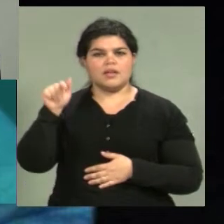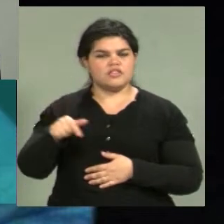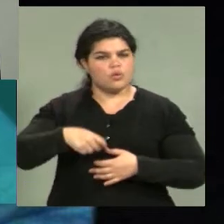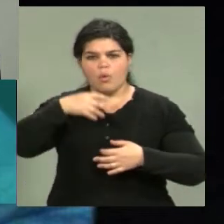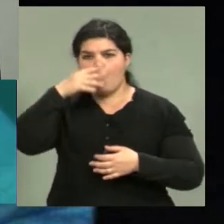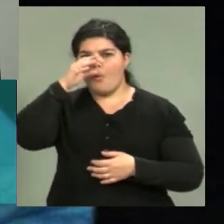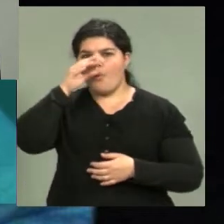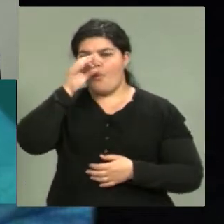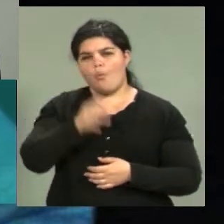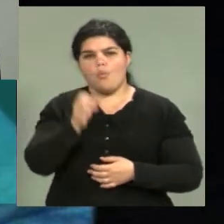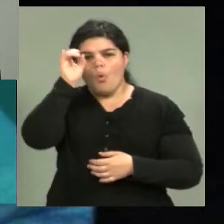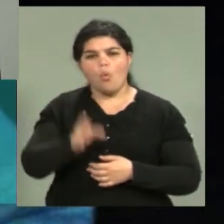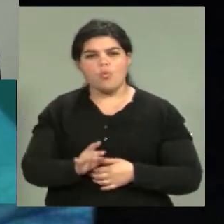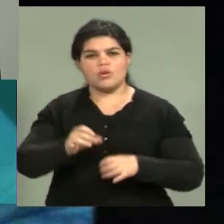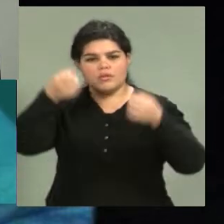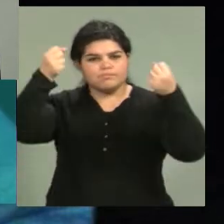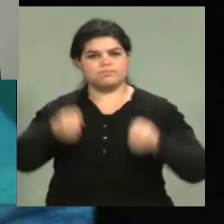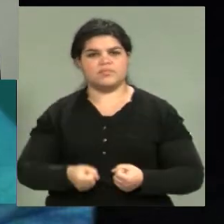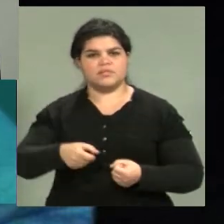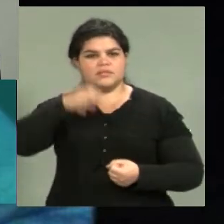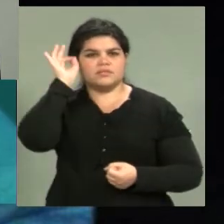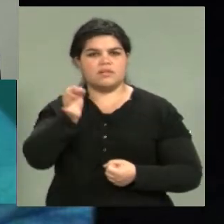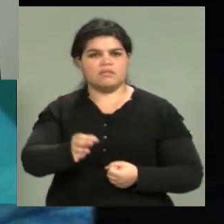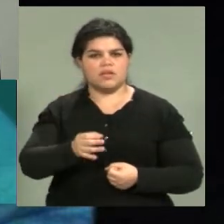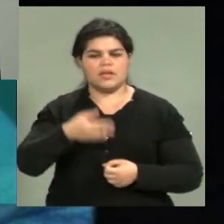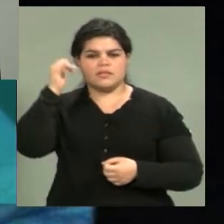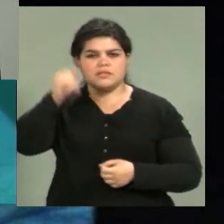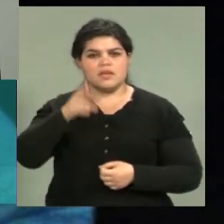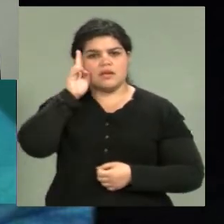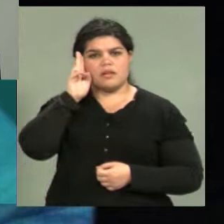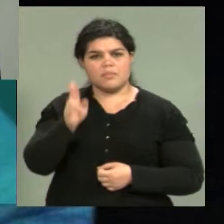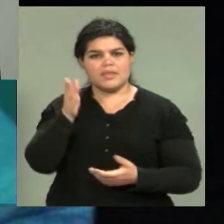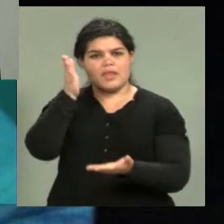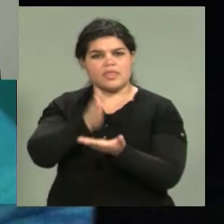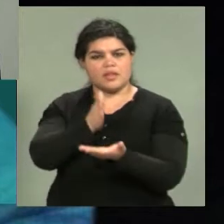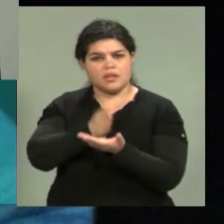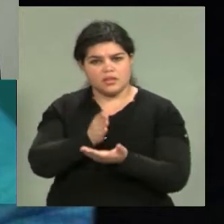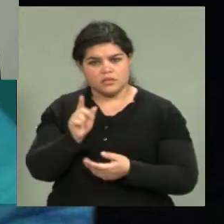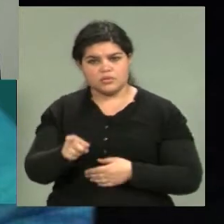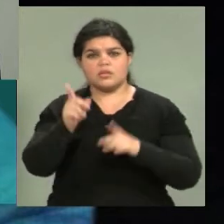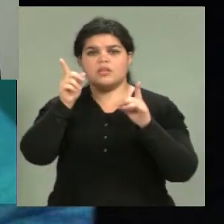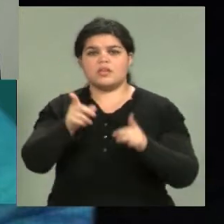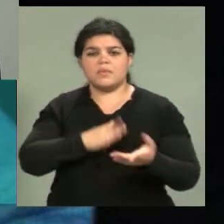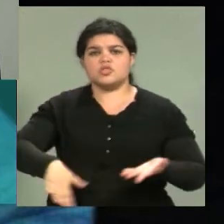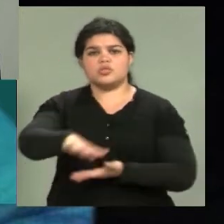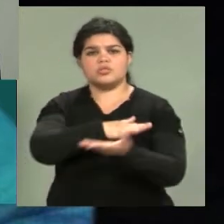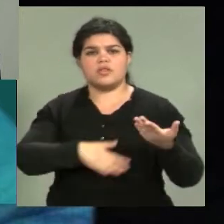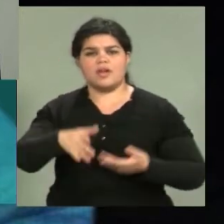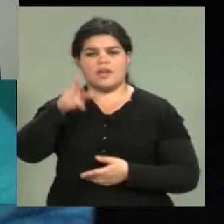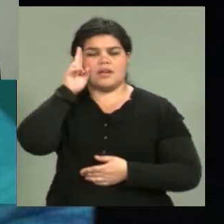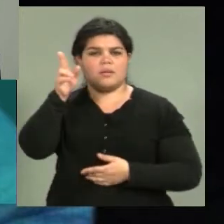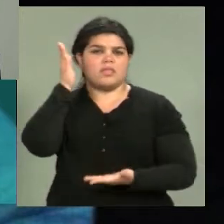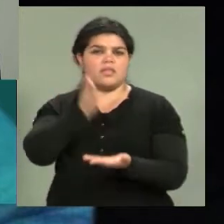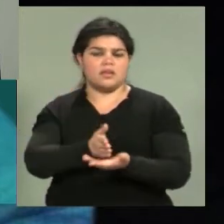convicción, y la convicción de que teníamos que respetar nuestros derechos y que la sociedad debe respetar nuestros